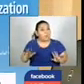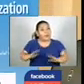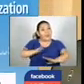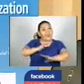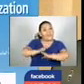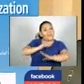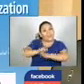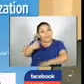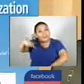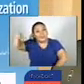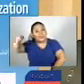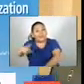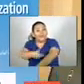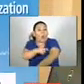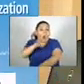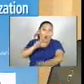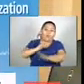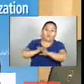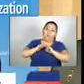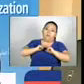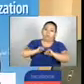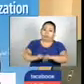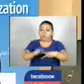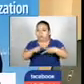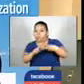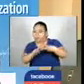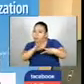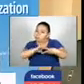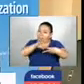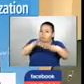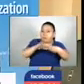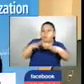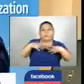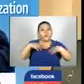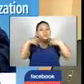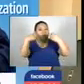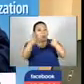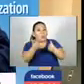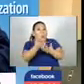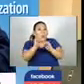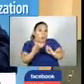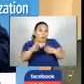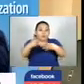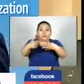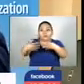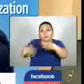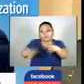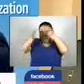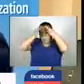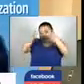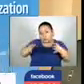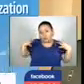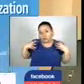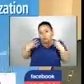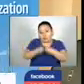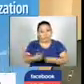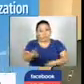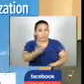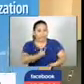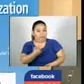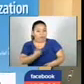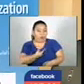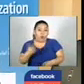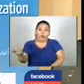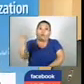la hospitalización y la muerte y creemos que las dos medidas juntas, la salud pública y las medidas sociales, las medidas individuales y la